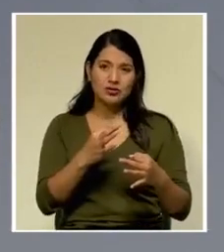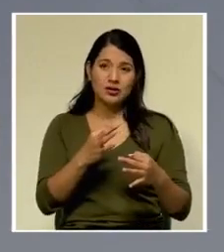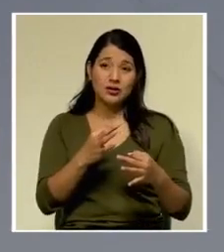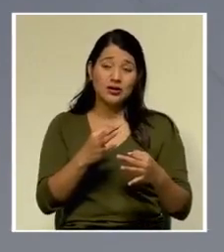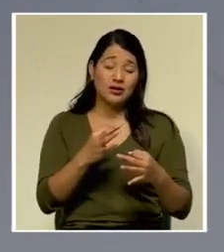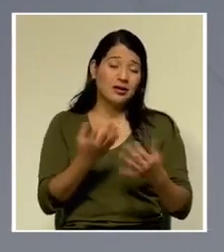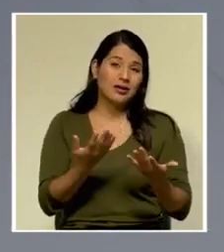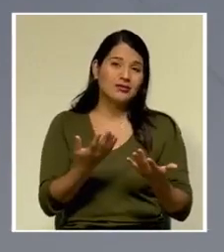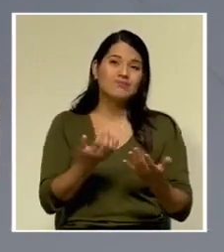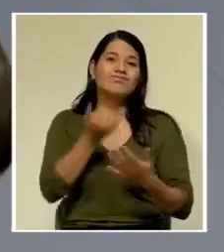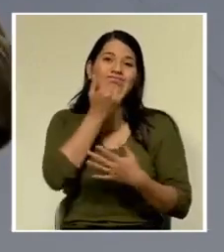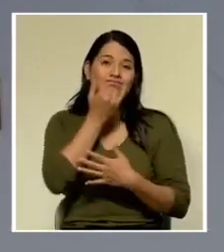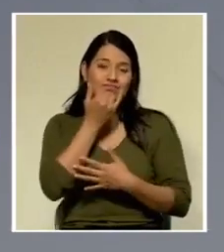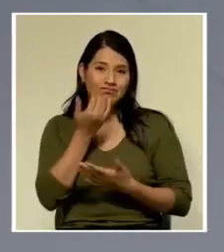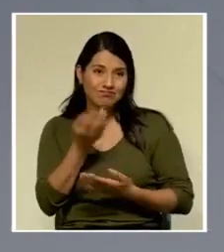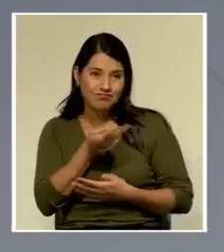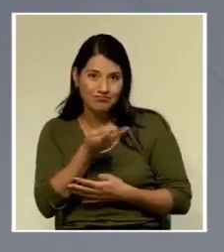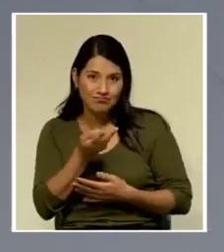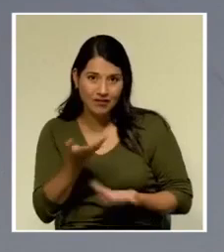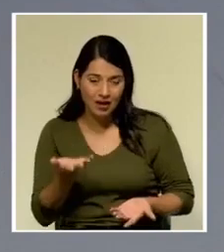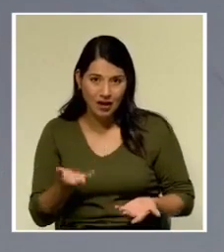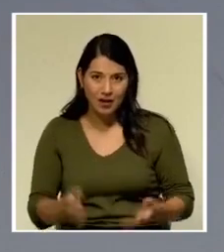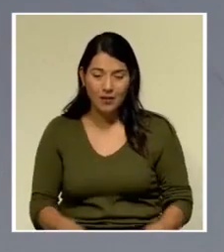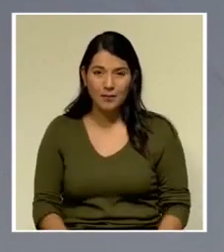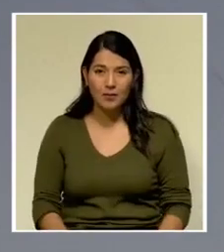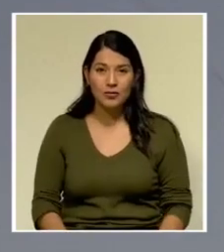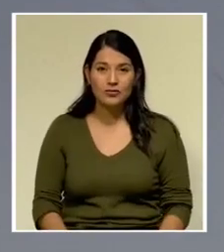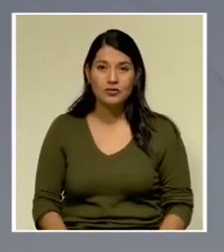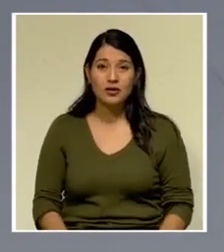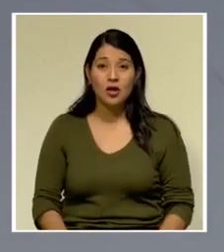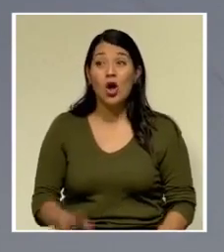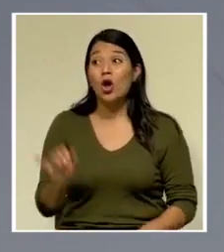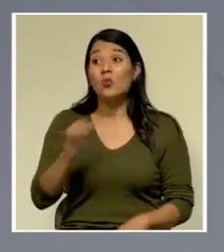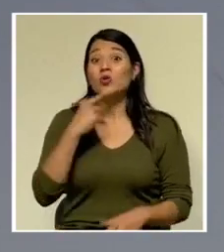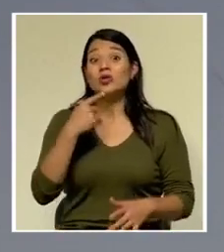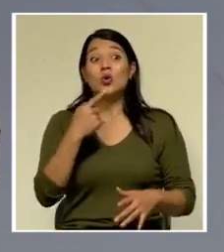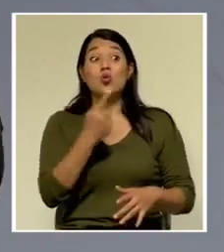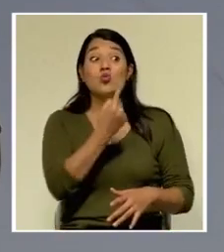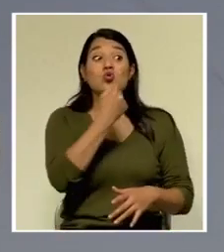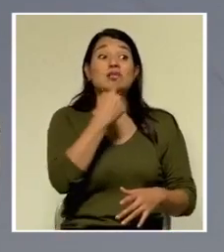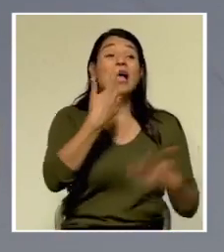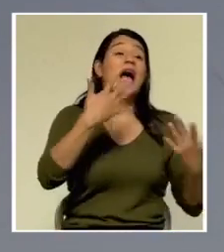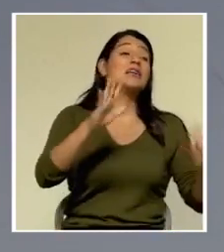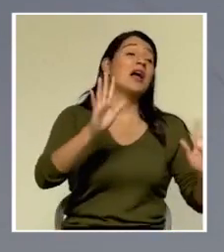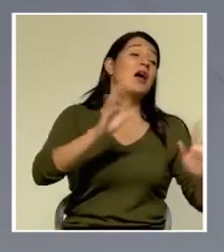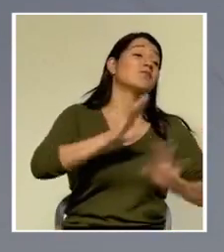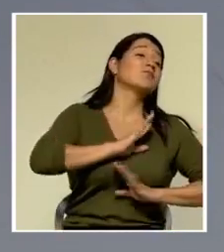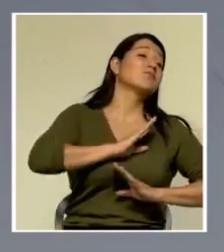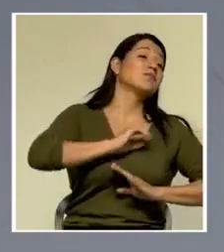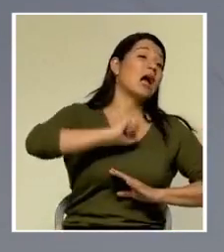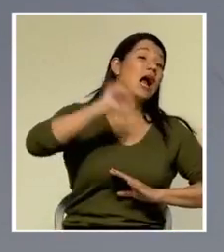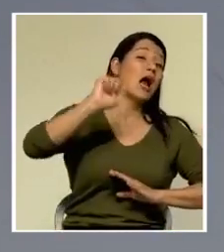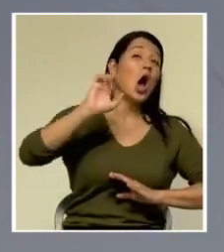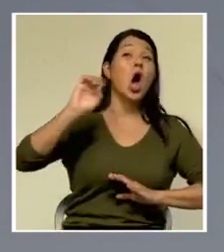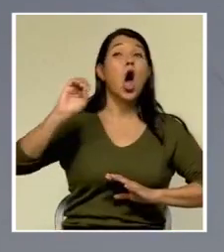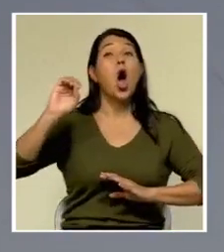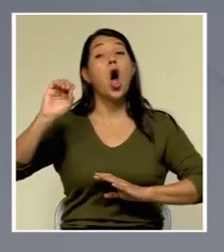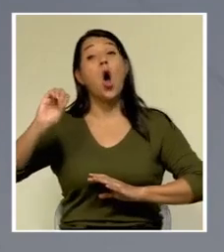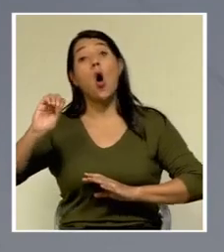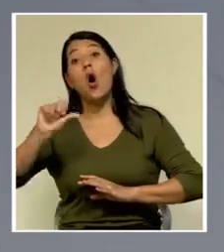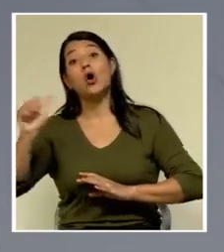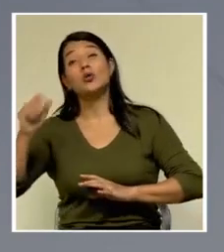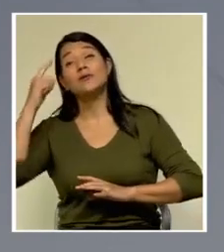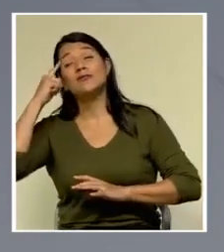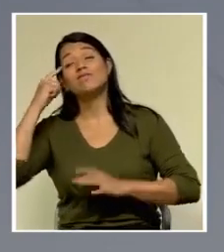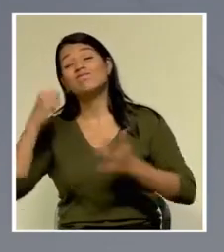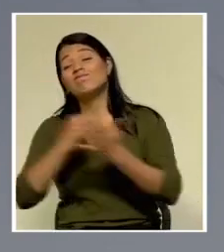dos simplemente quemar las velas y decir que ya todo está decidido. Claramente no